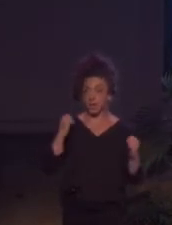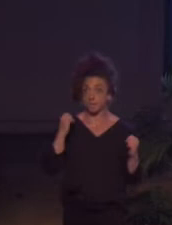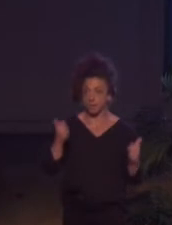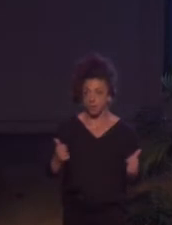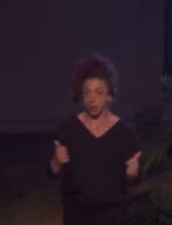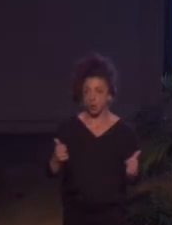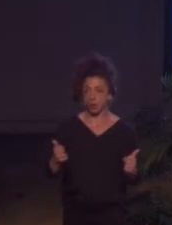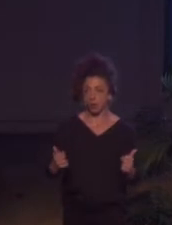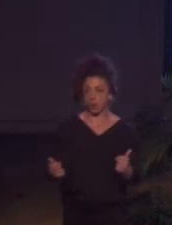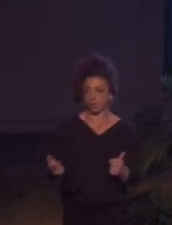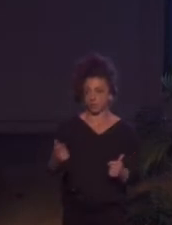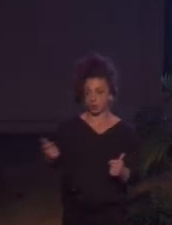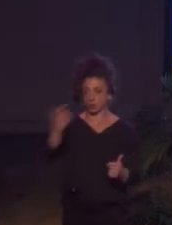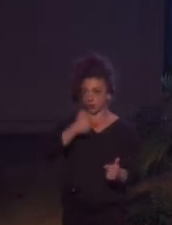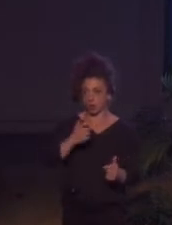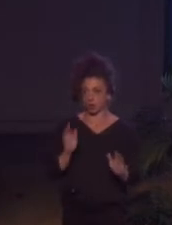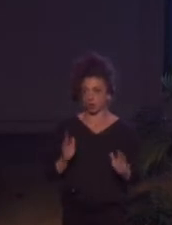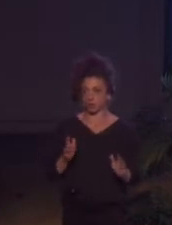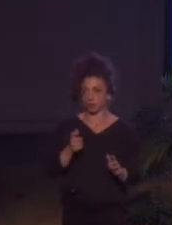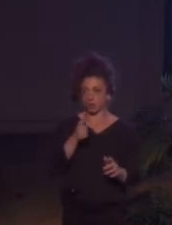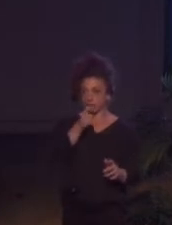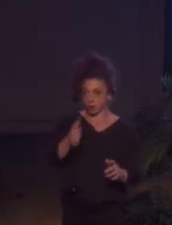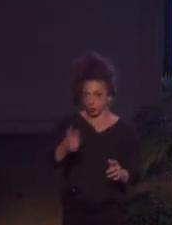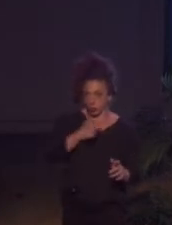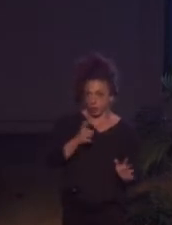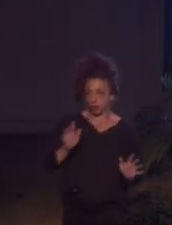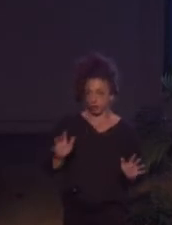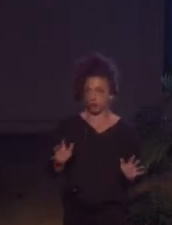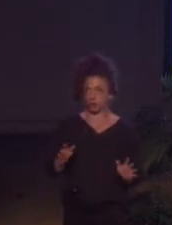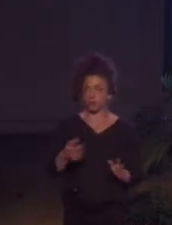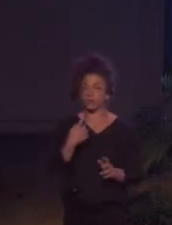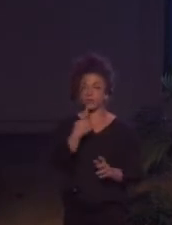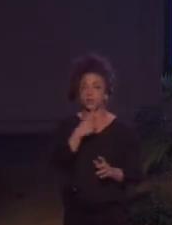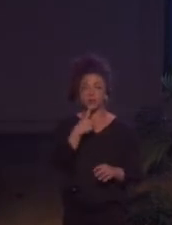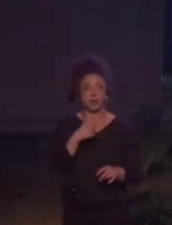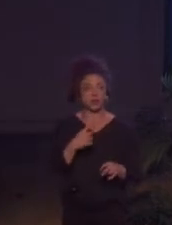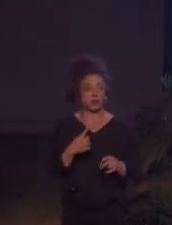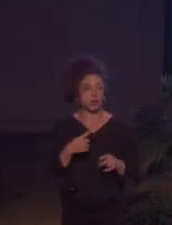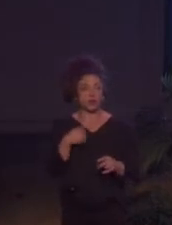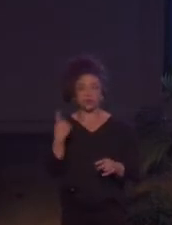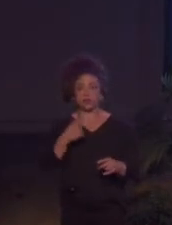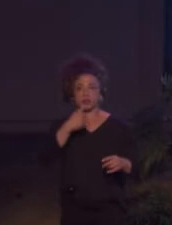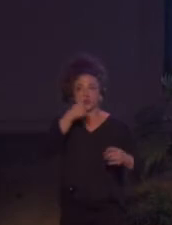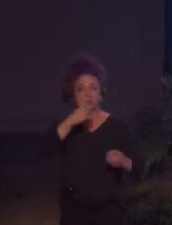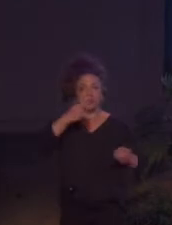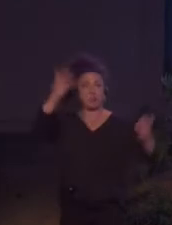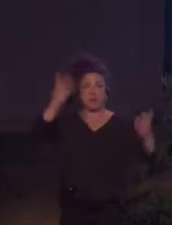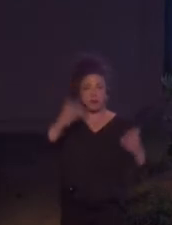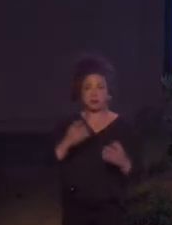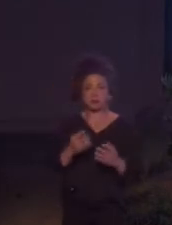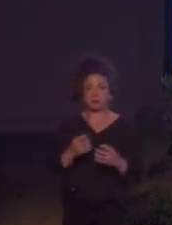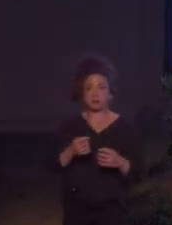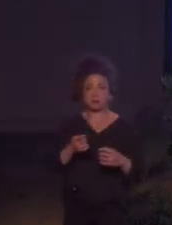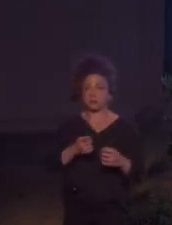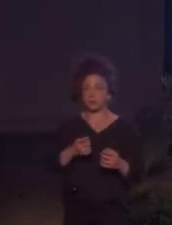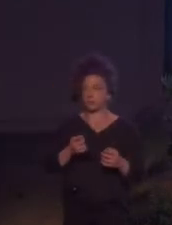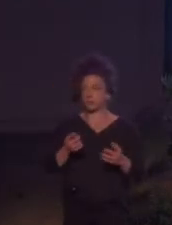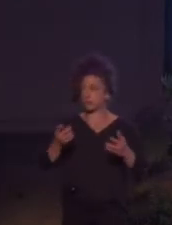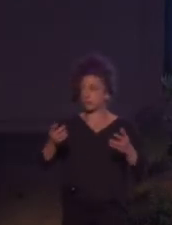nos han llegado a insultar, ¿eh? Nos han llegado a insultar y a decir de qué íbamos, que si Hitler era vegano,